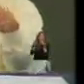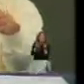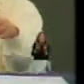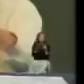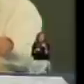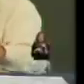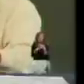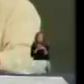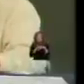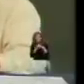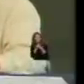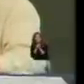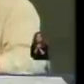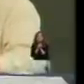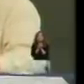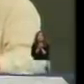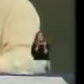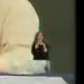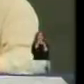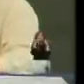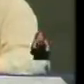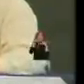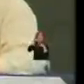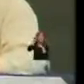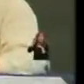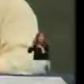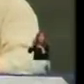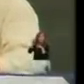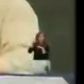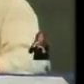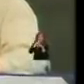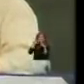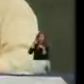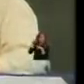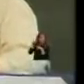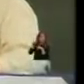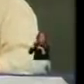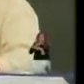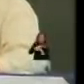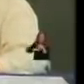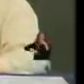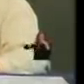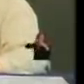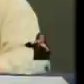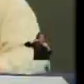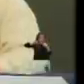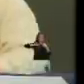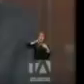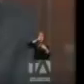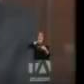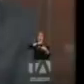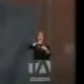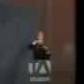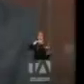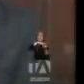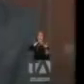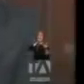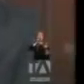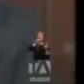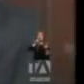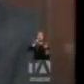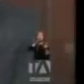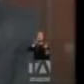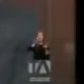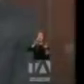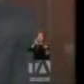armada, así como armaron la farsa del 30S, así como armaron la farsa de los de Uluncoto. El pasado 13 de marzo,